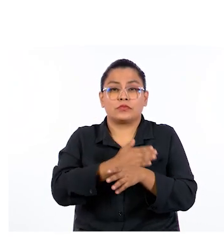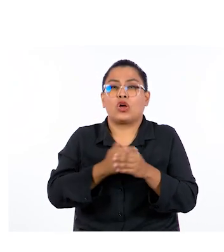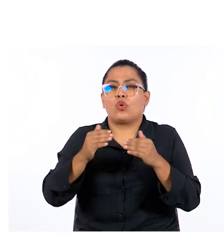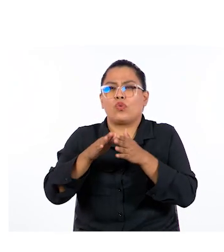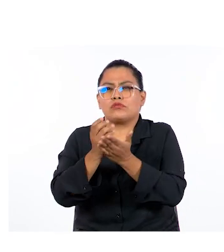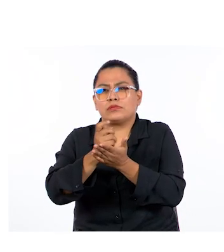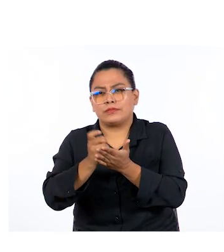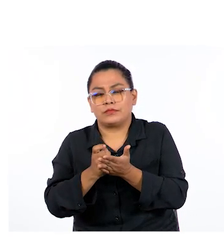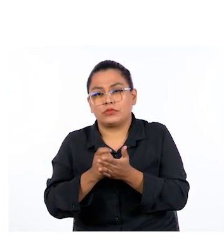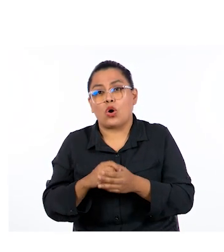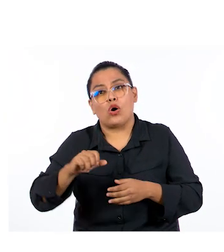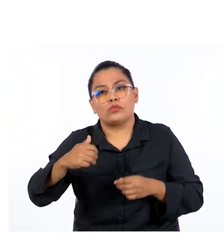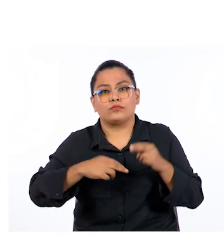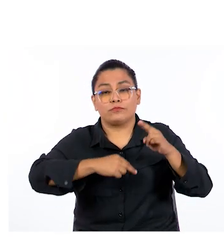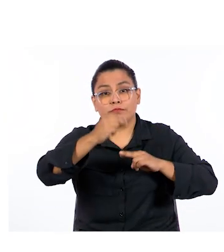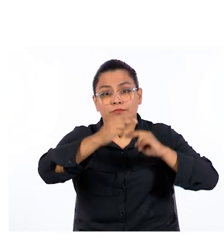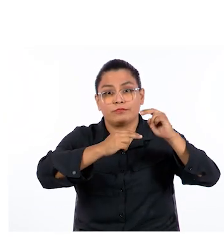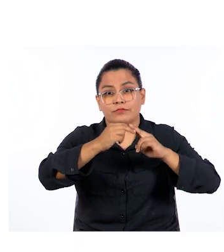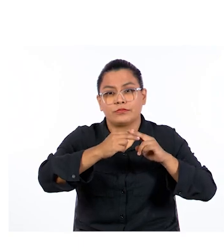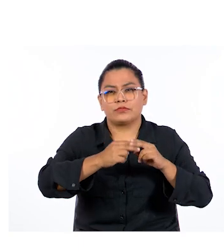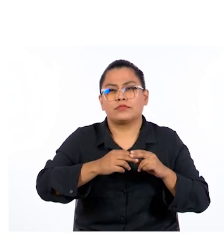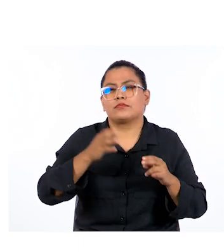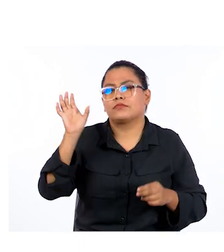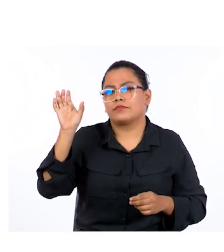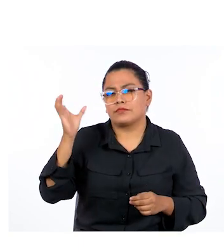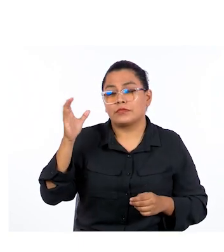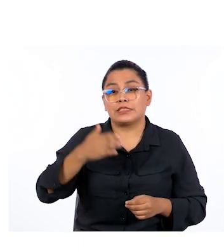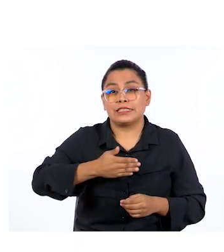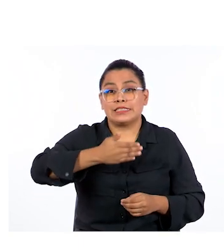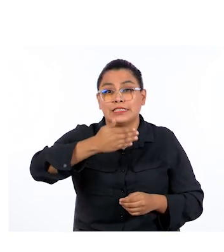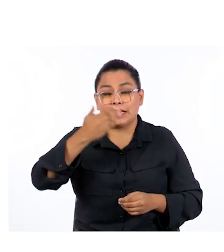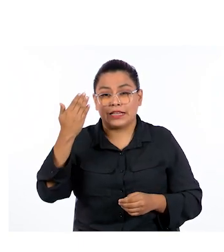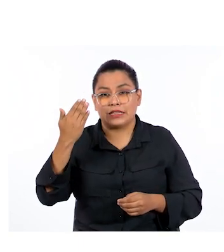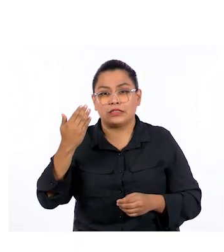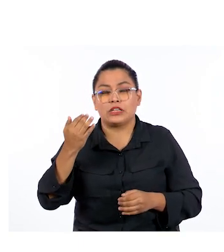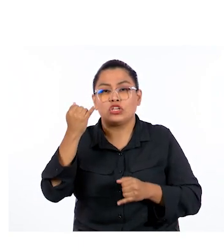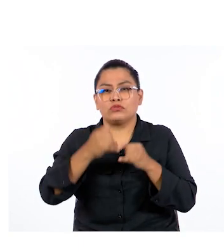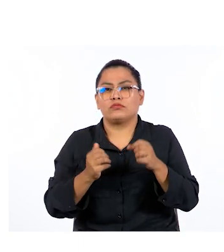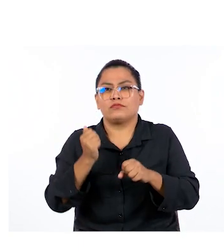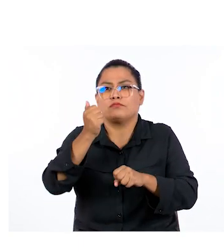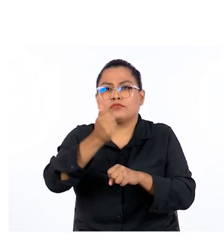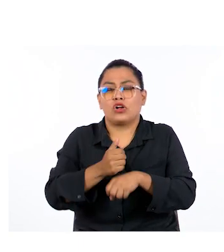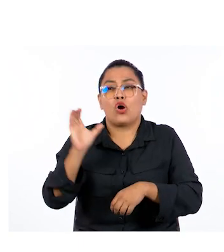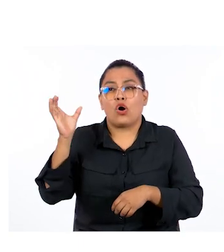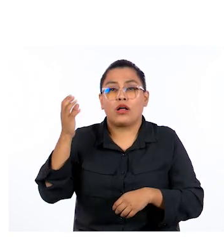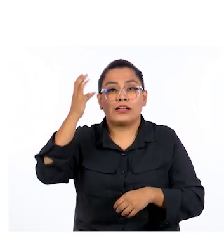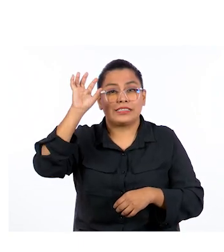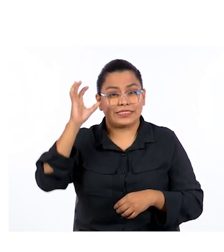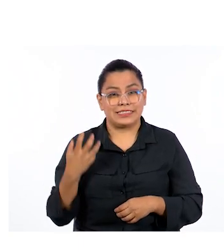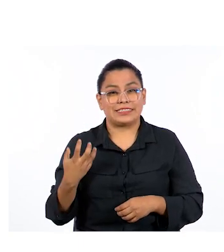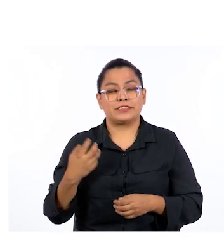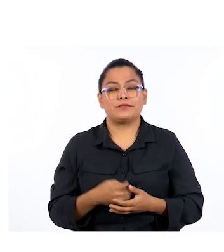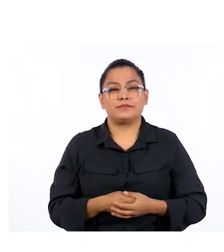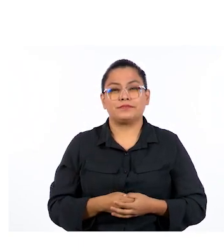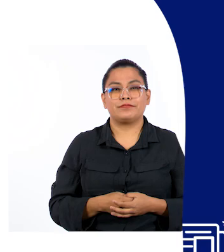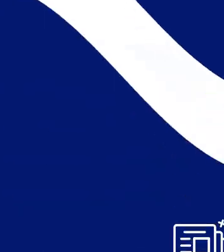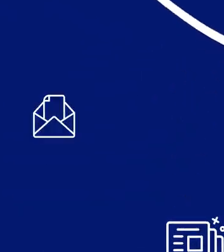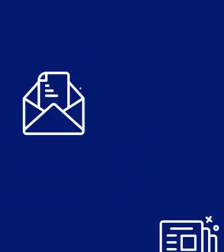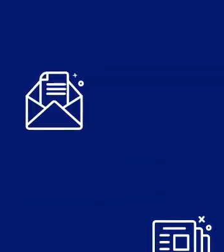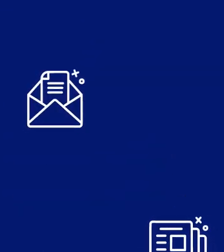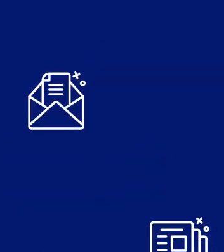la construcción, se va a identificar con el color celeste y por último la consolidación con el color naranja.